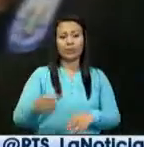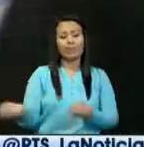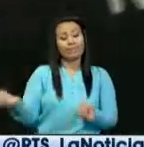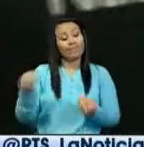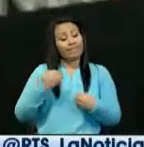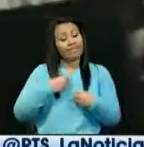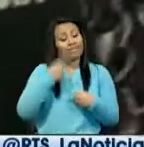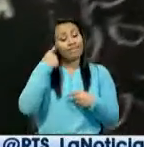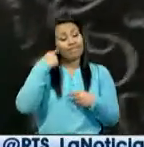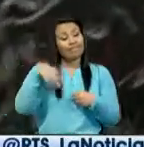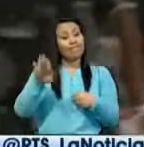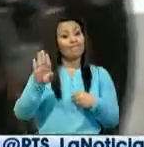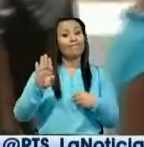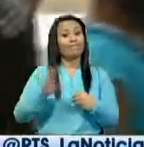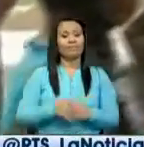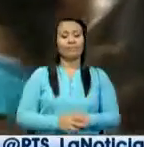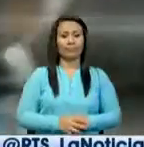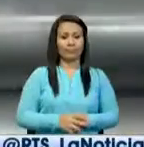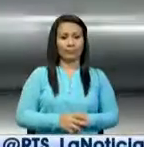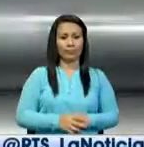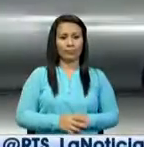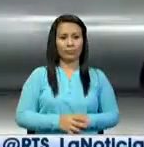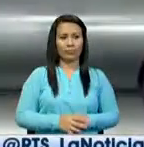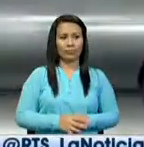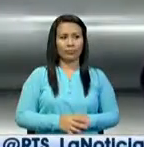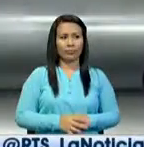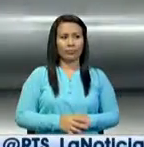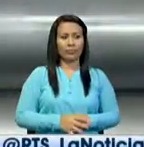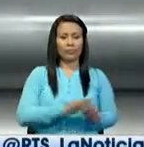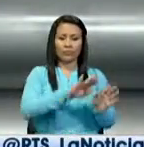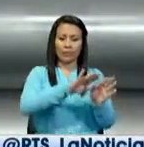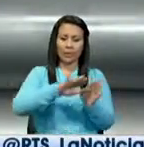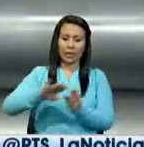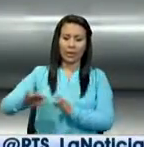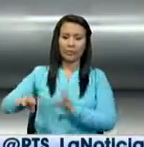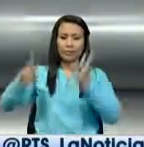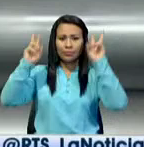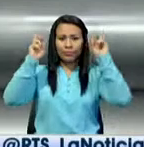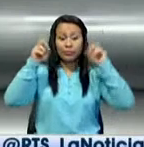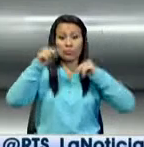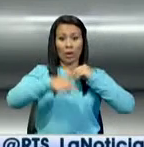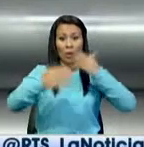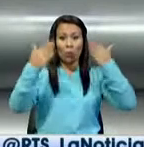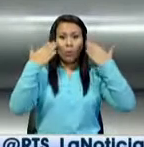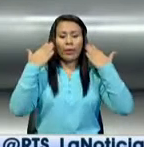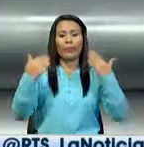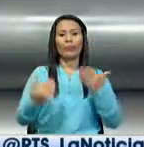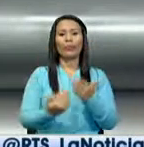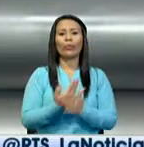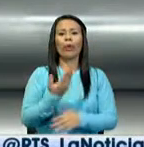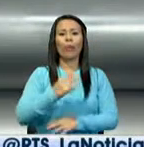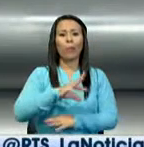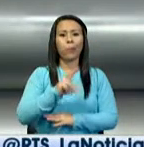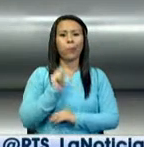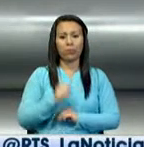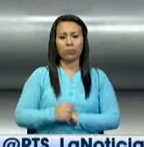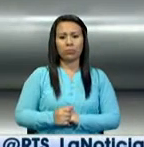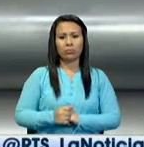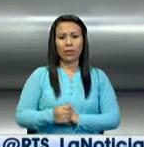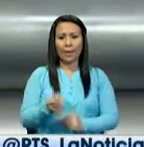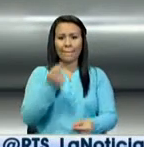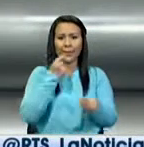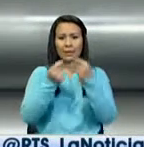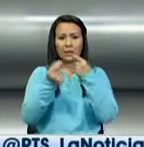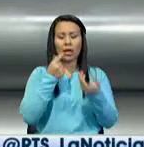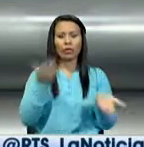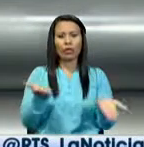Informó Ítalo Ruiz. Cambiamos de tema para informarles que en Guayaquil un nuevo robo, un caso de robo de medicinas del